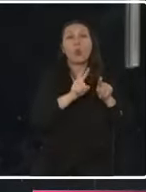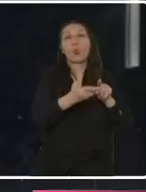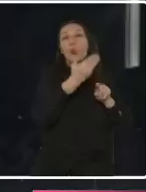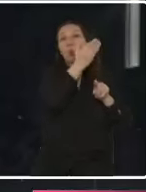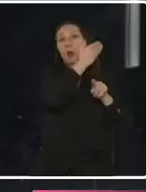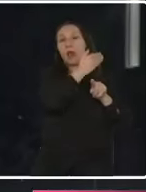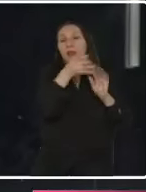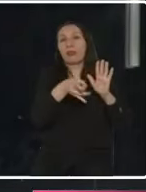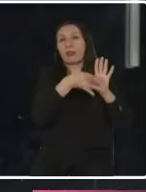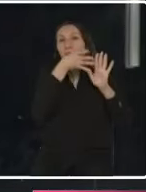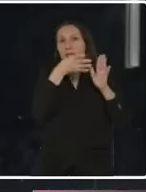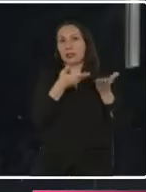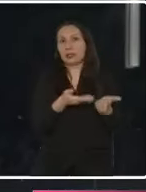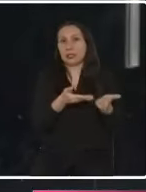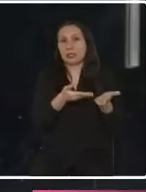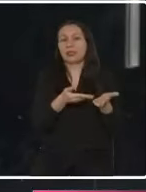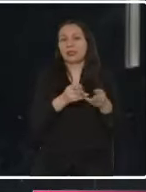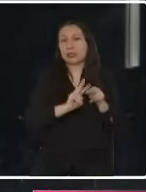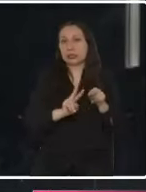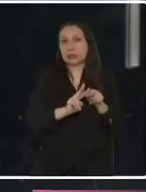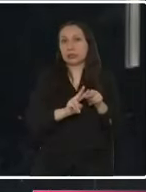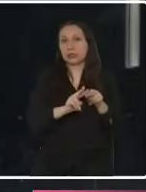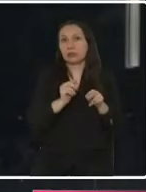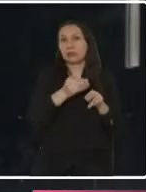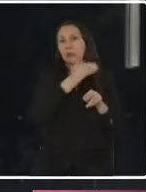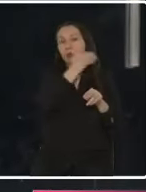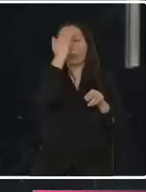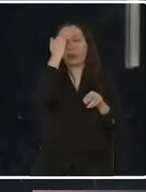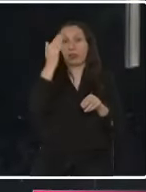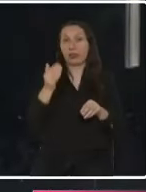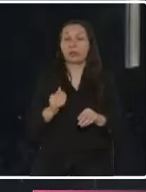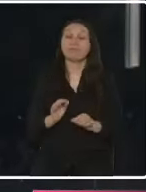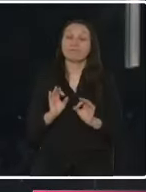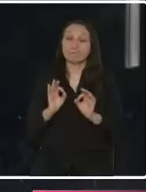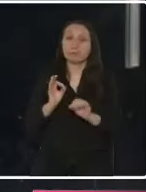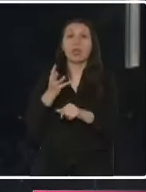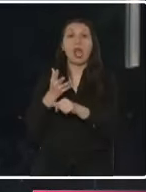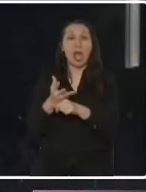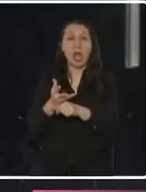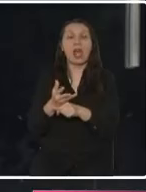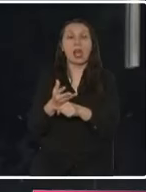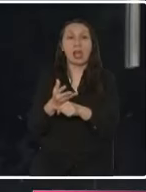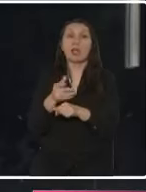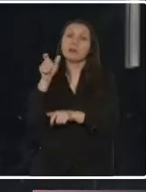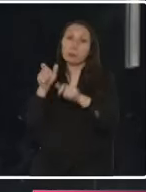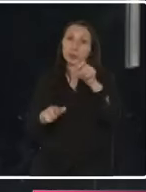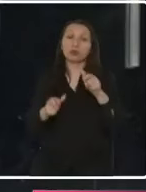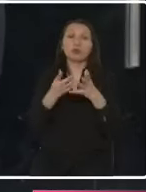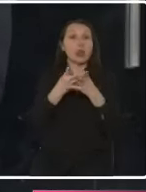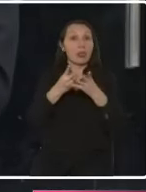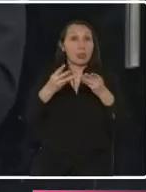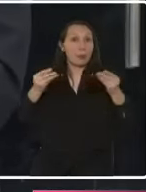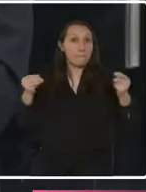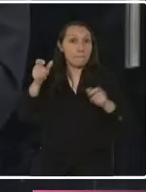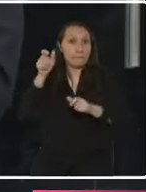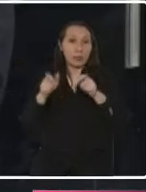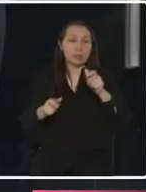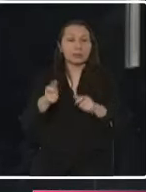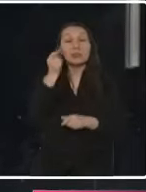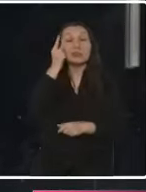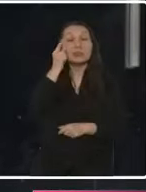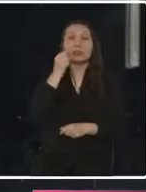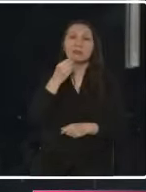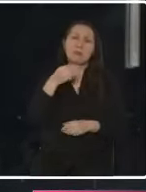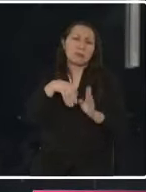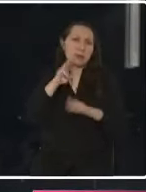tipo de delitos que se han cometido en los últimos días. Efectivamente, hay un número de la ministra del Interior, Carolina Tohá.